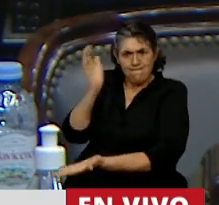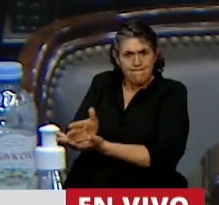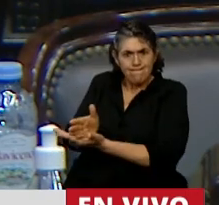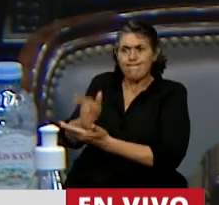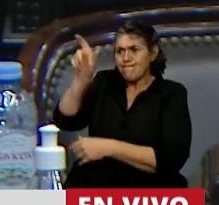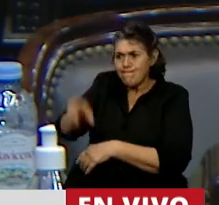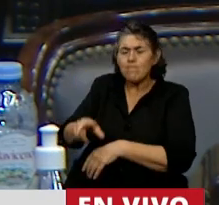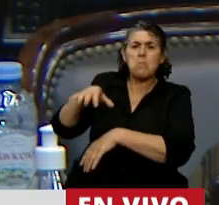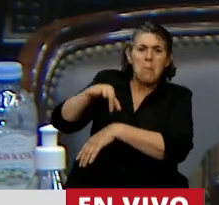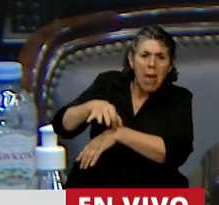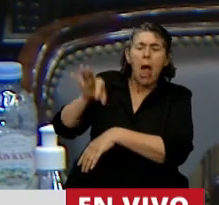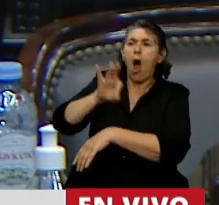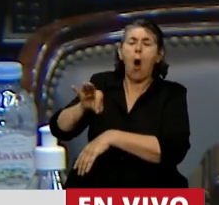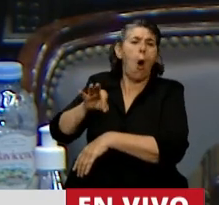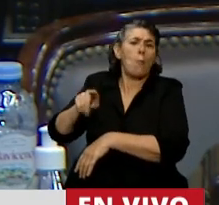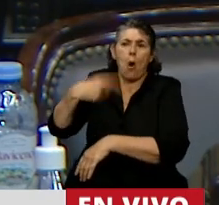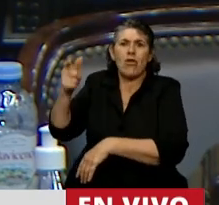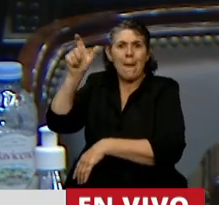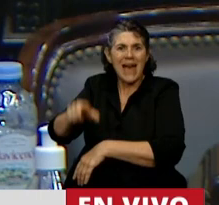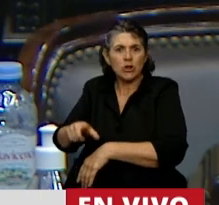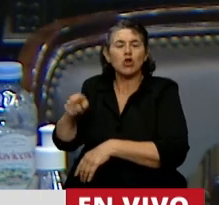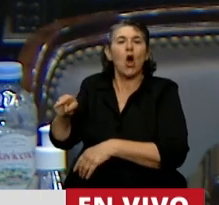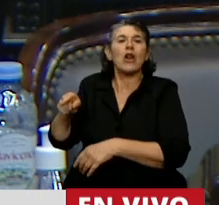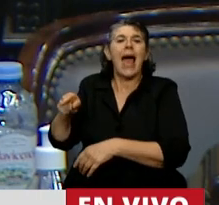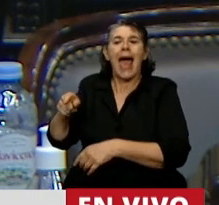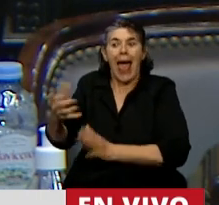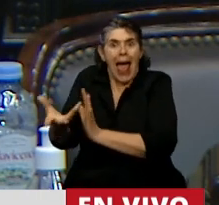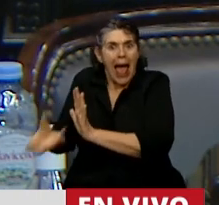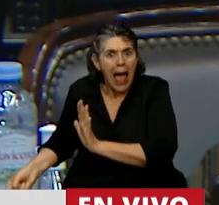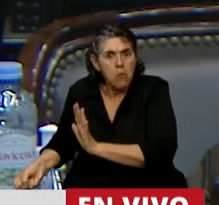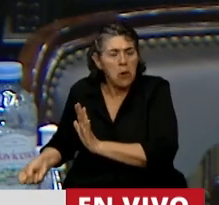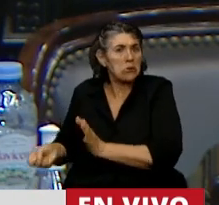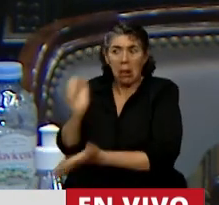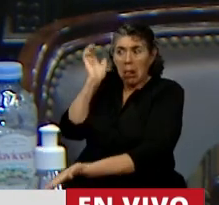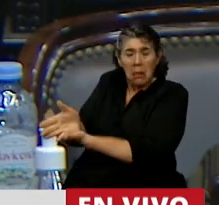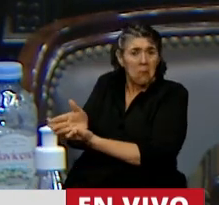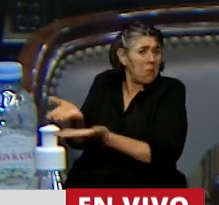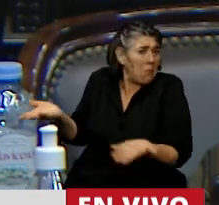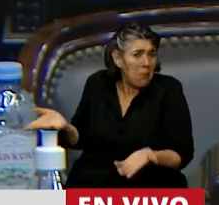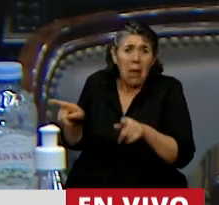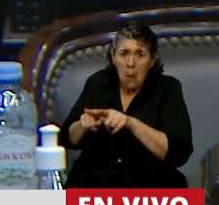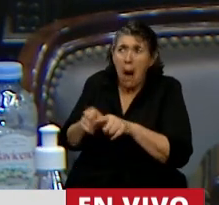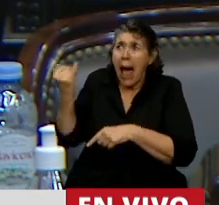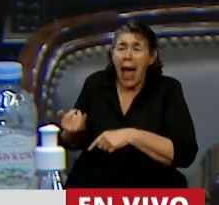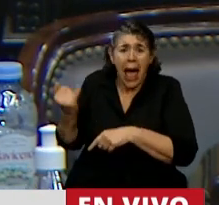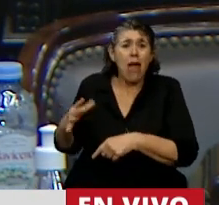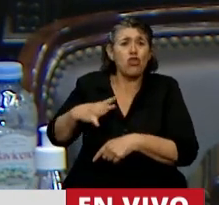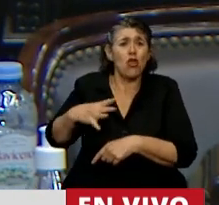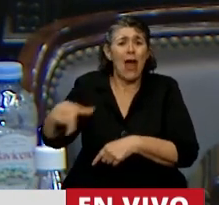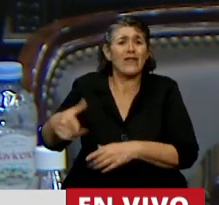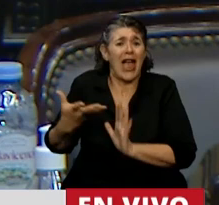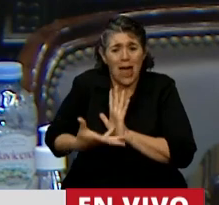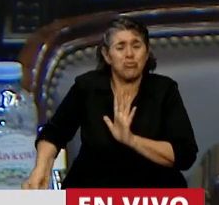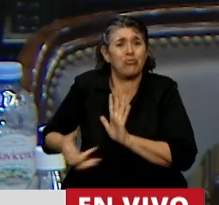la práctica. Pero en segundo lugar, porque los operadores del sistema judicial penal, léase jueces, fiscales,